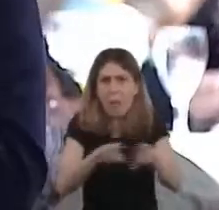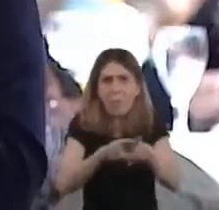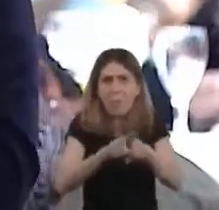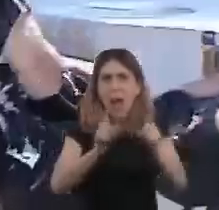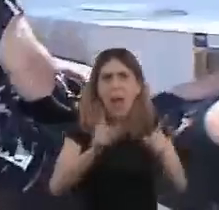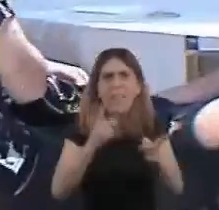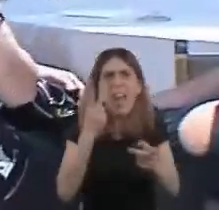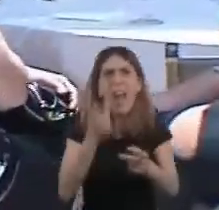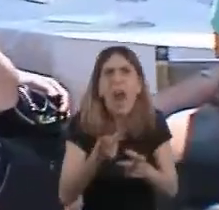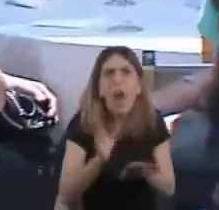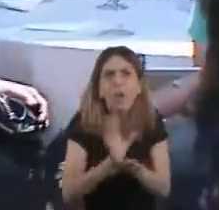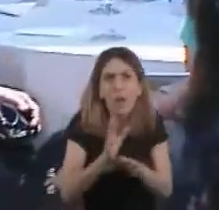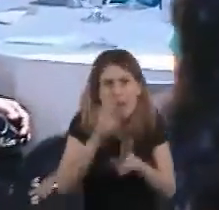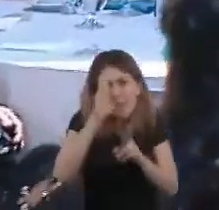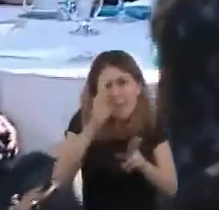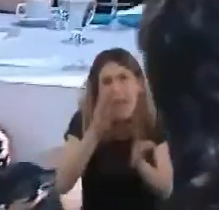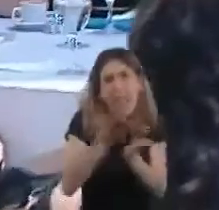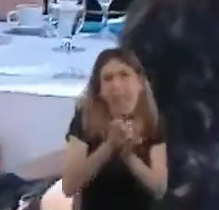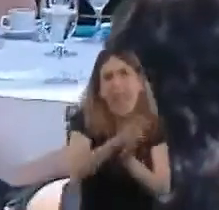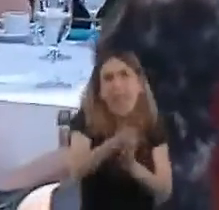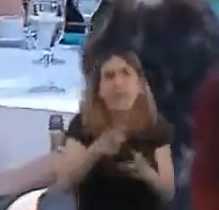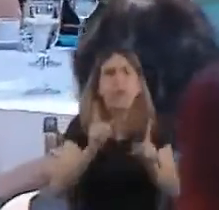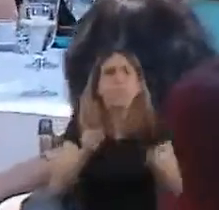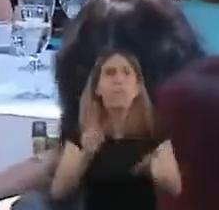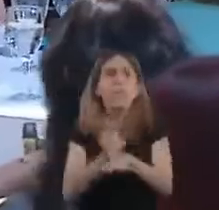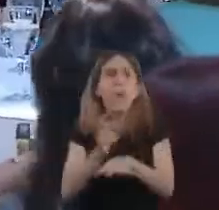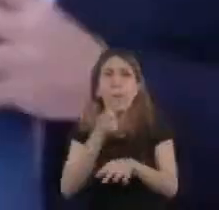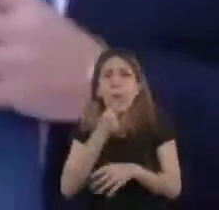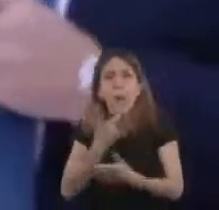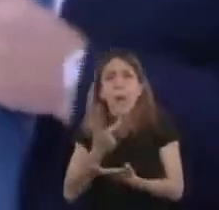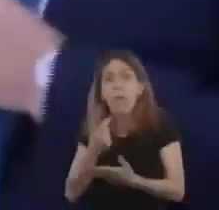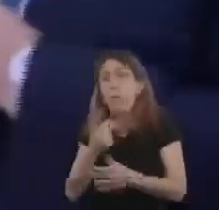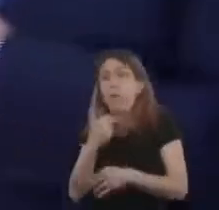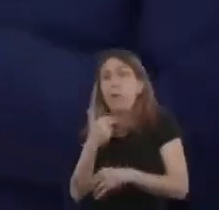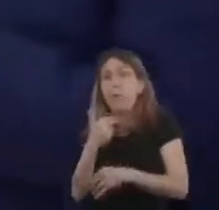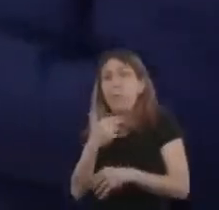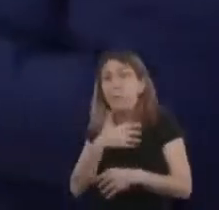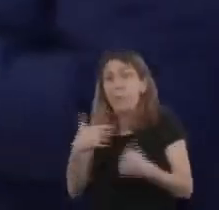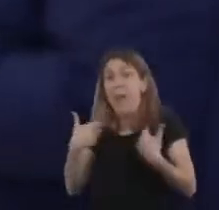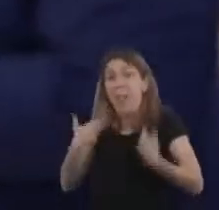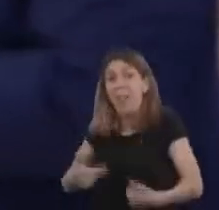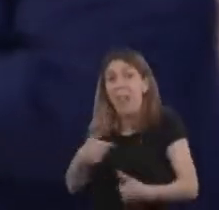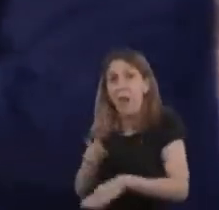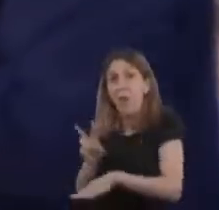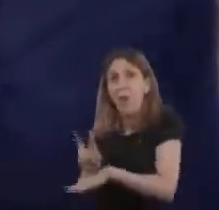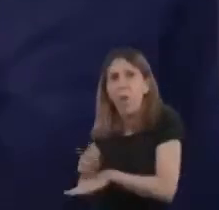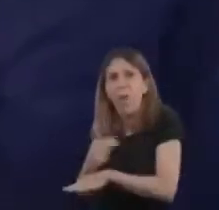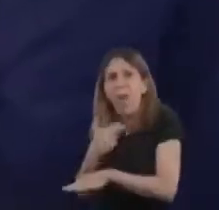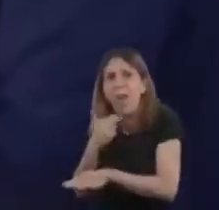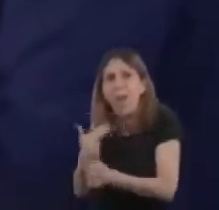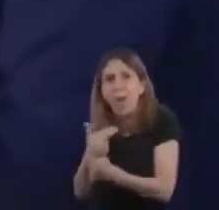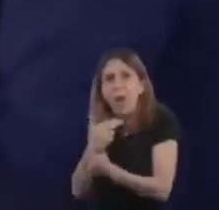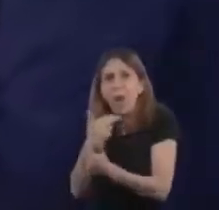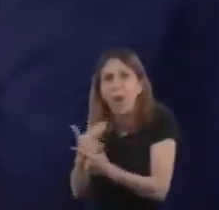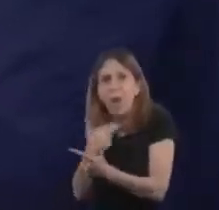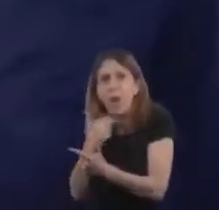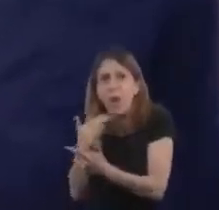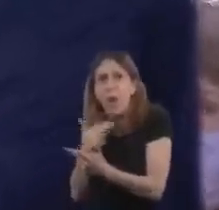de reconocer que el servicio de cuidado de un hijo equivale a un año de